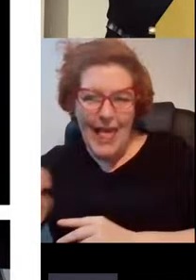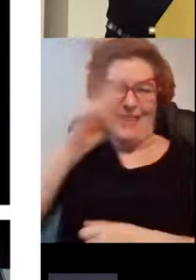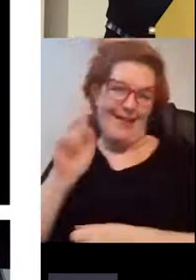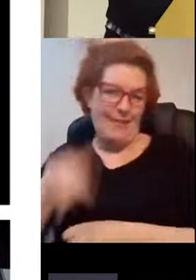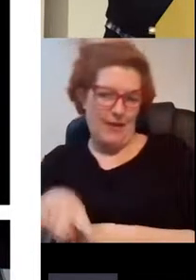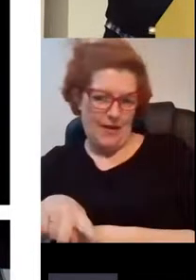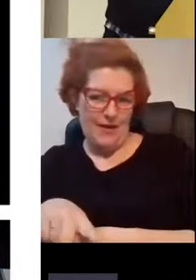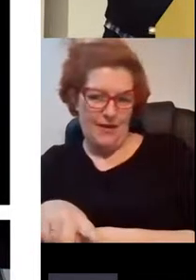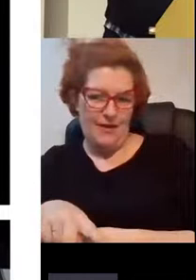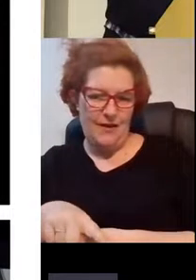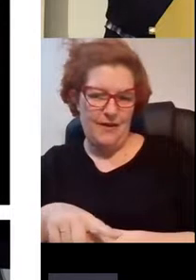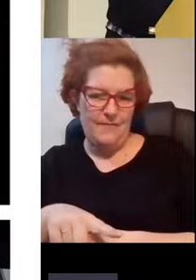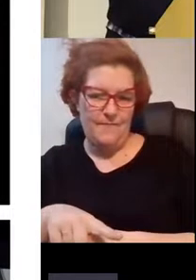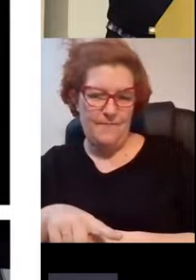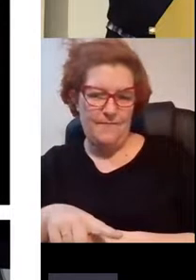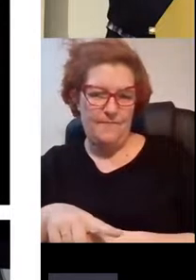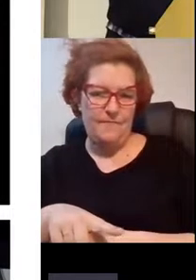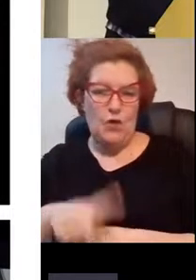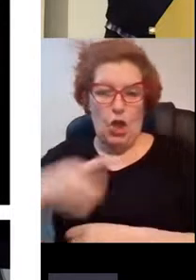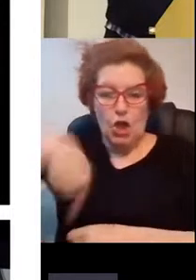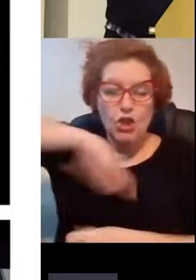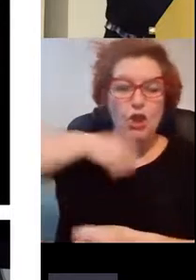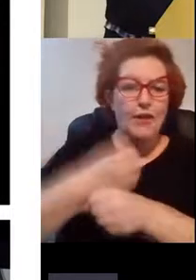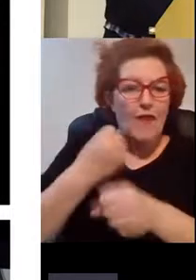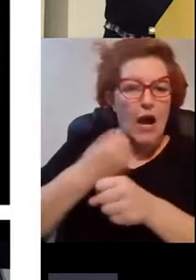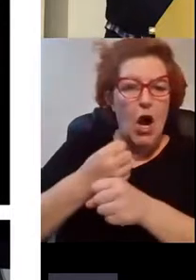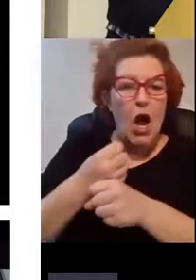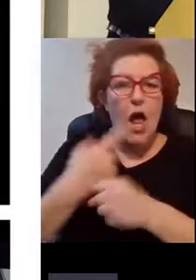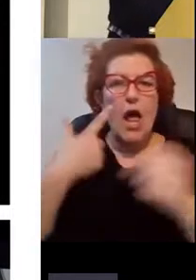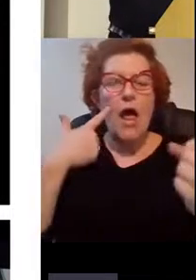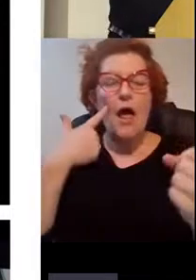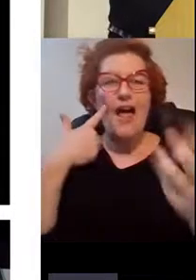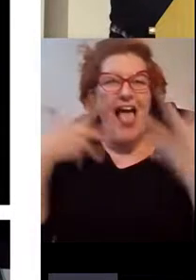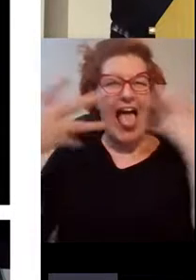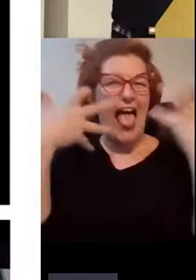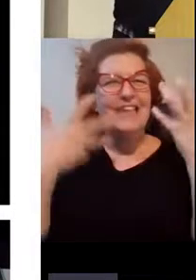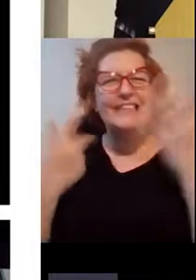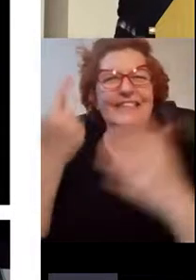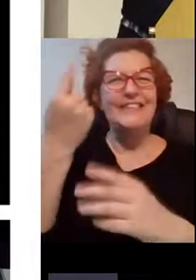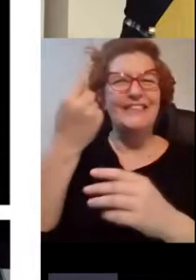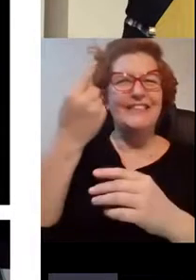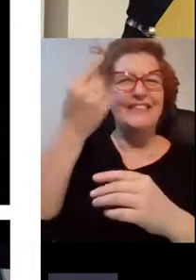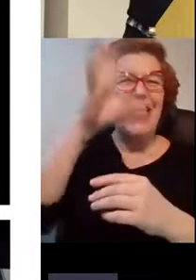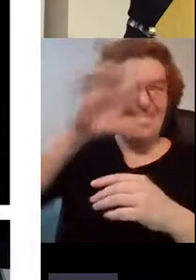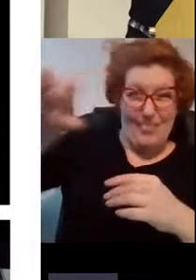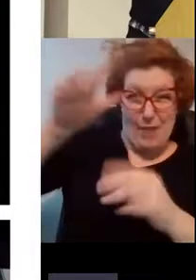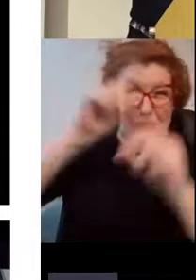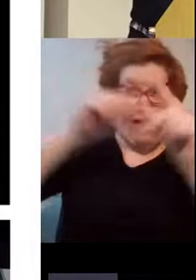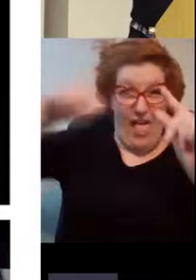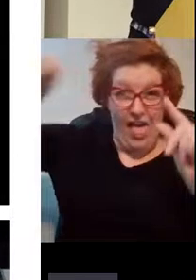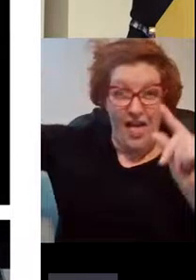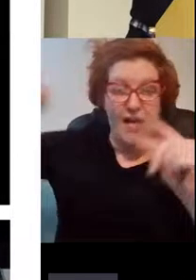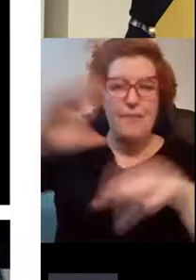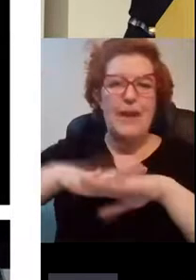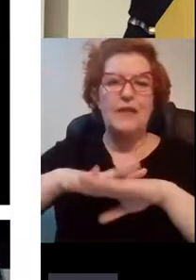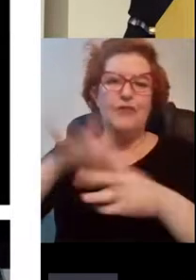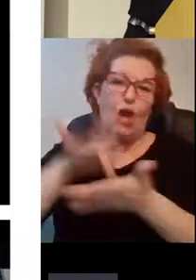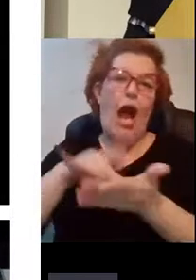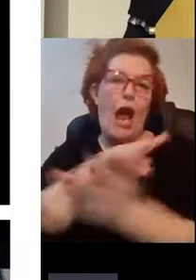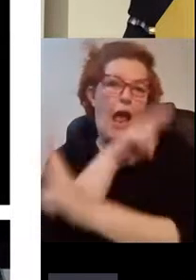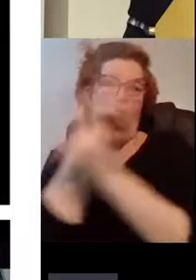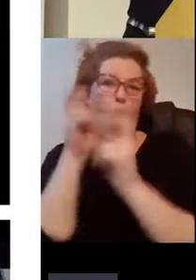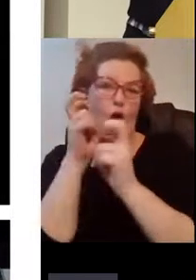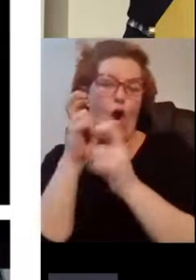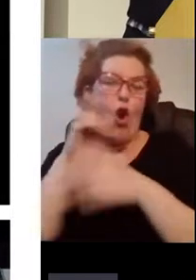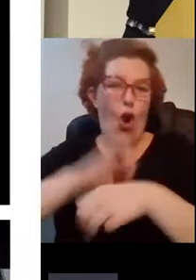y se trabaja con esa bibliografía, trabajamos principalmente con esa bibliografía cuando estuvimos confinados. Porque